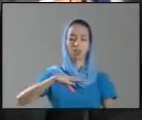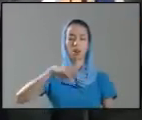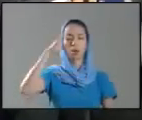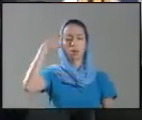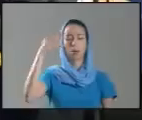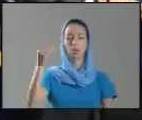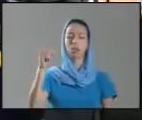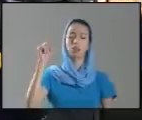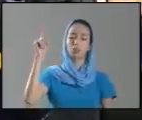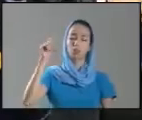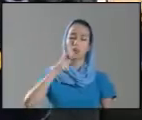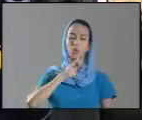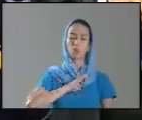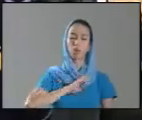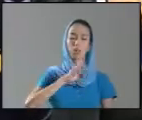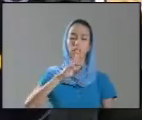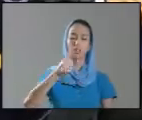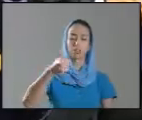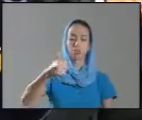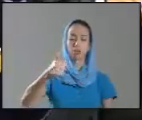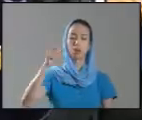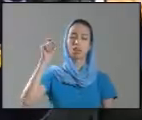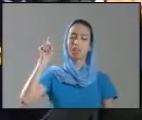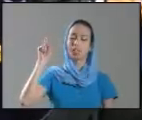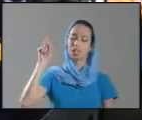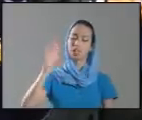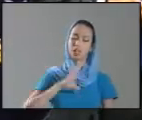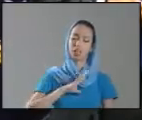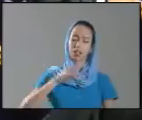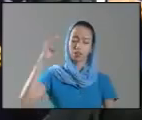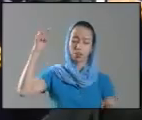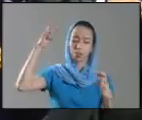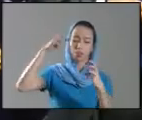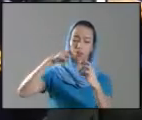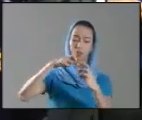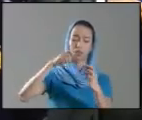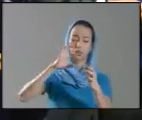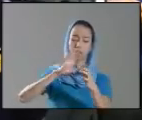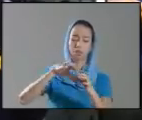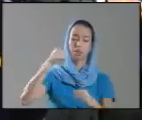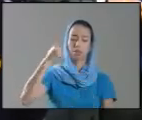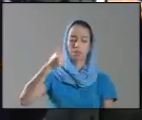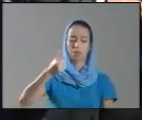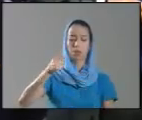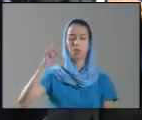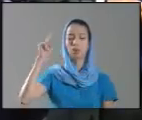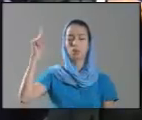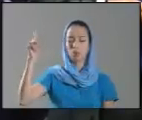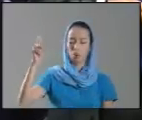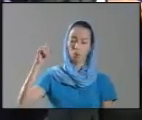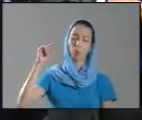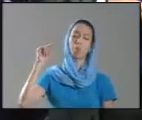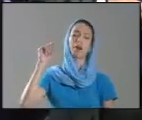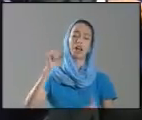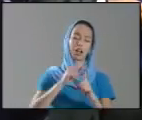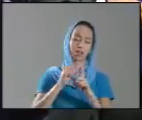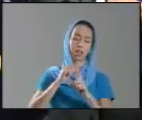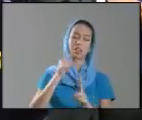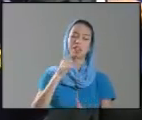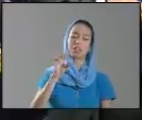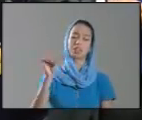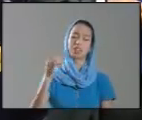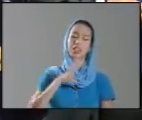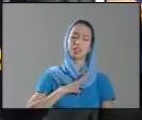hoy venimos declarando, Señor, una palabra de bendición, porque tú eres bueno, Señor, y tú